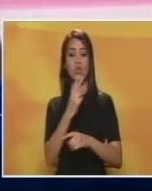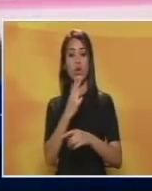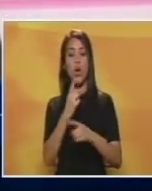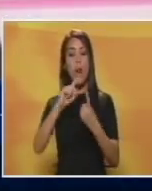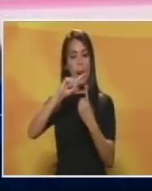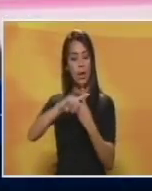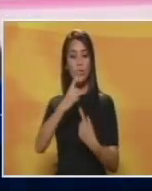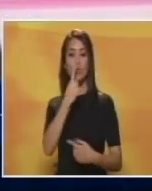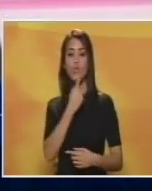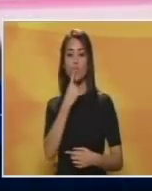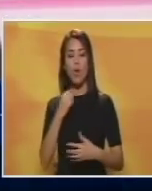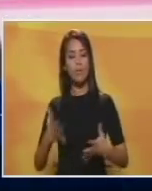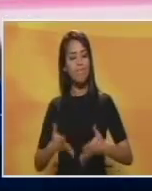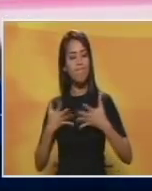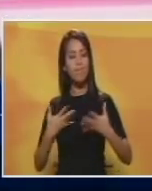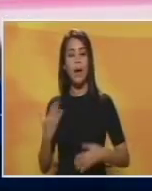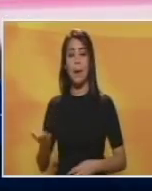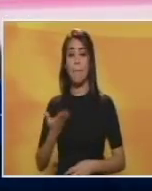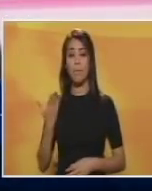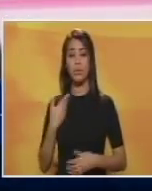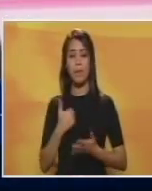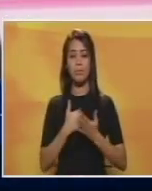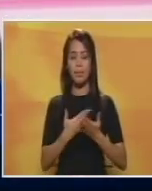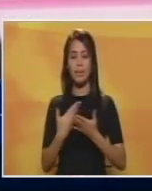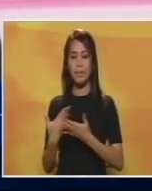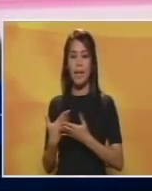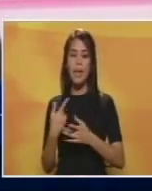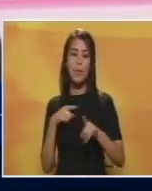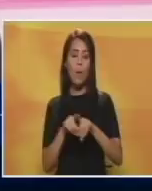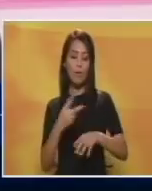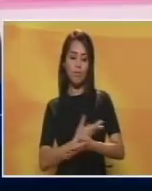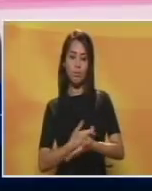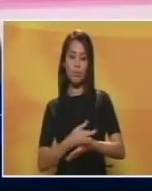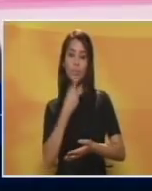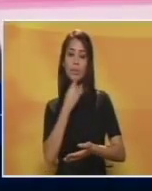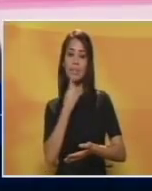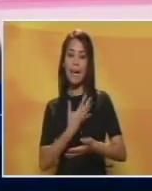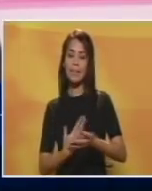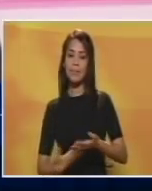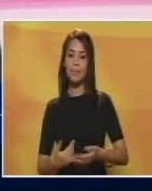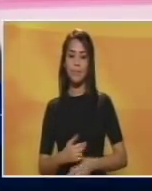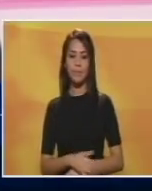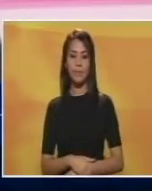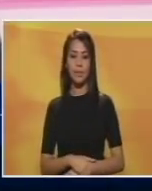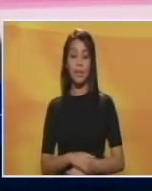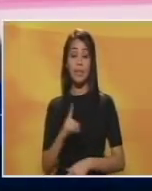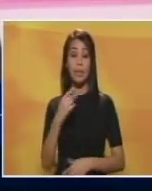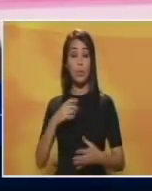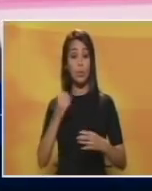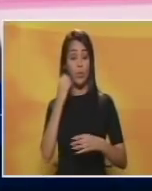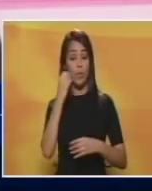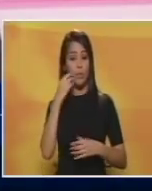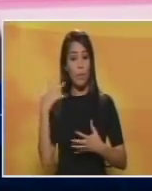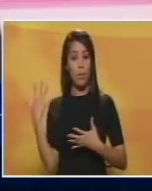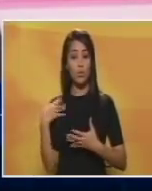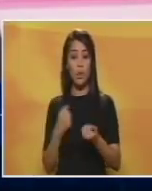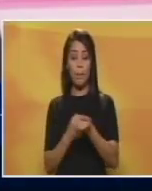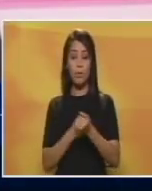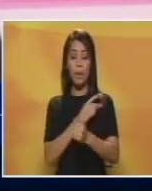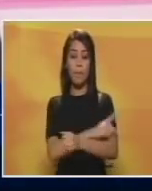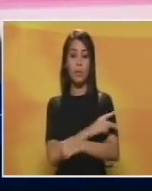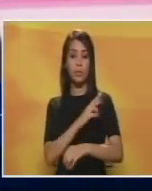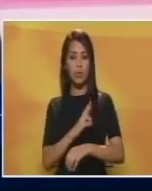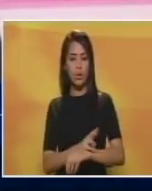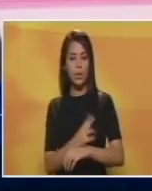en la tarea de fomentar la importancia de la donación de sangre. Además, fue una de las estrellas más interesadas en apoyar a Puerto Rico tras